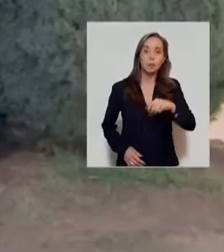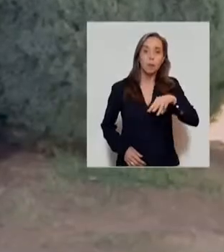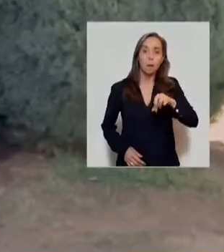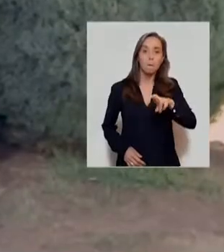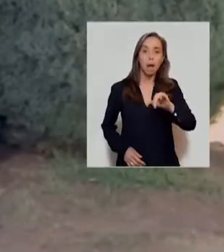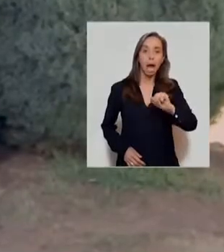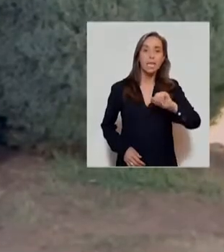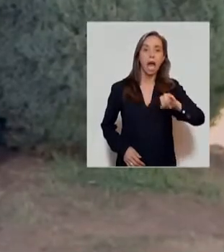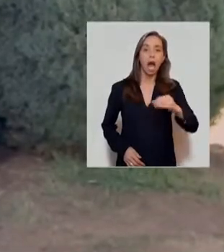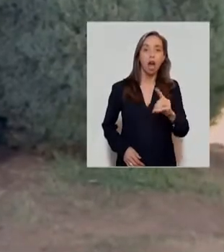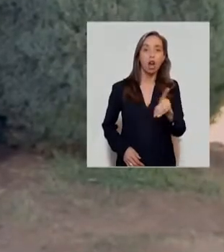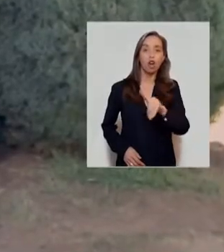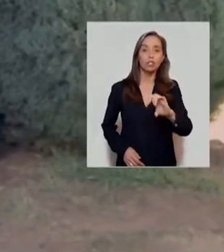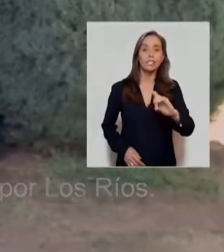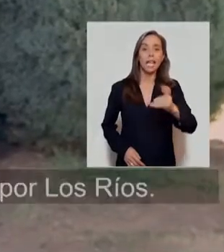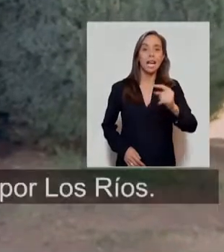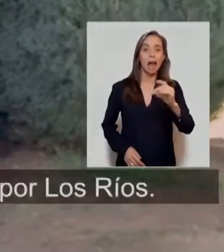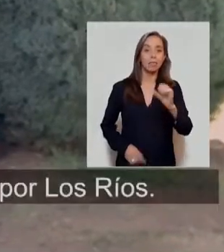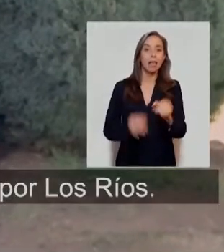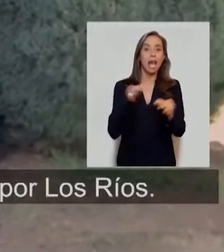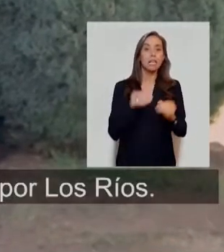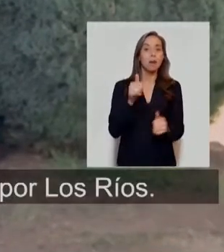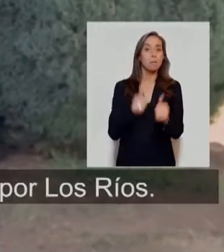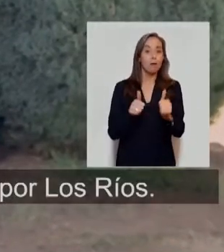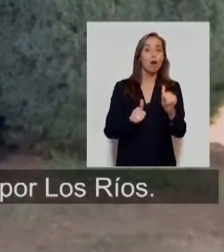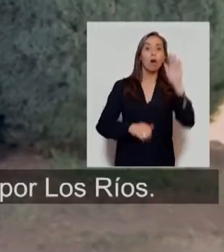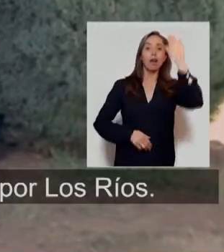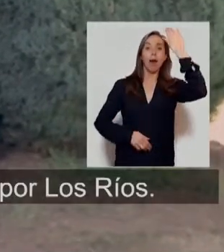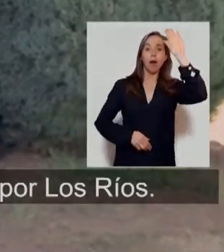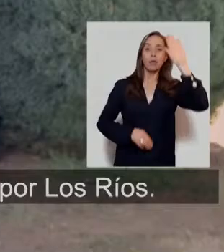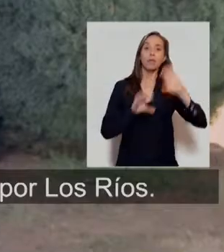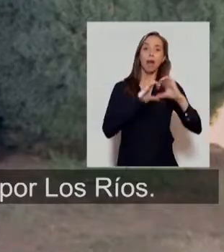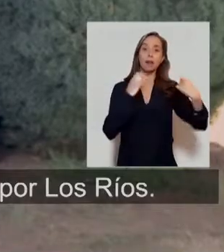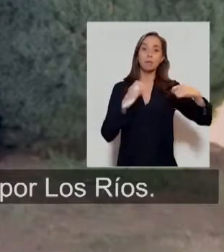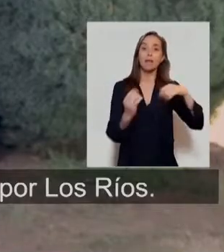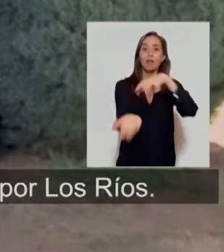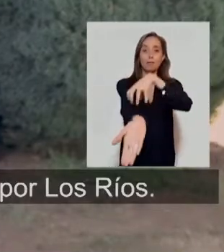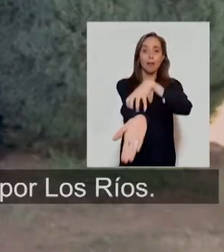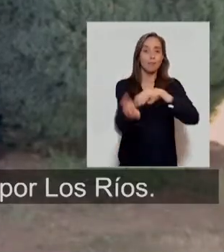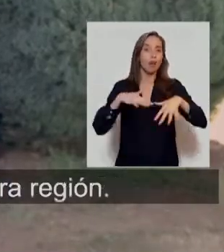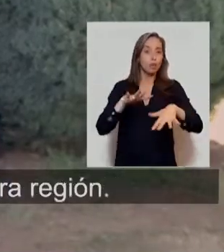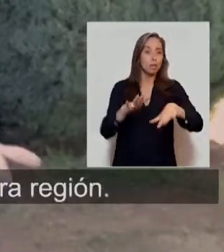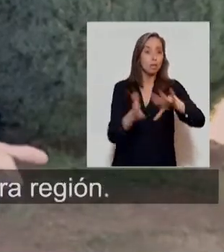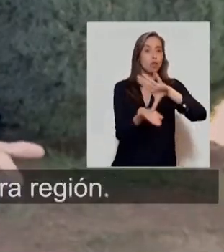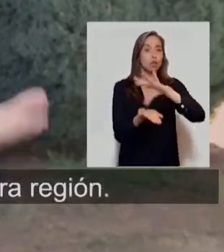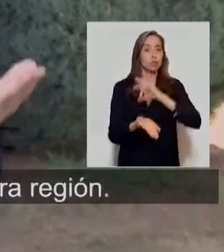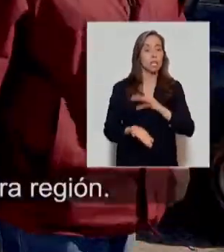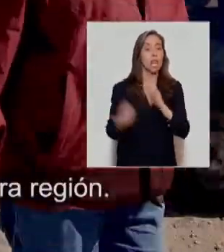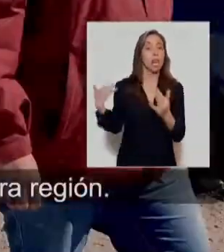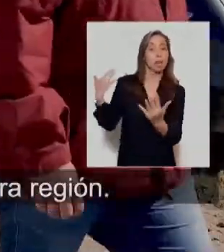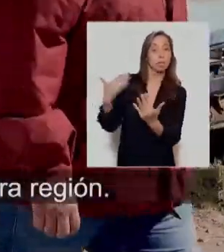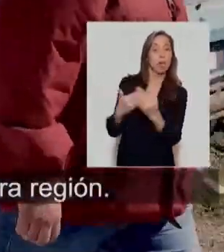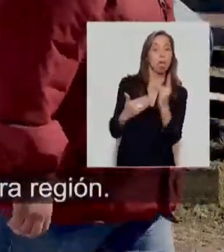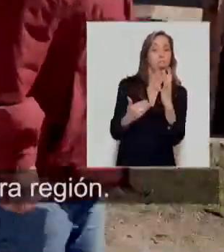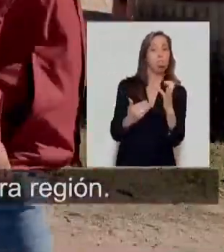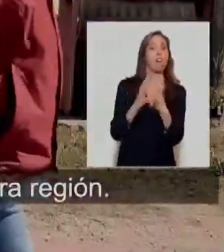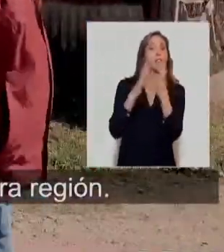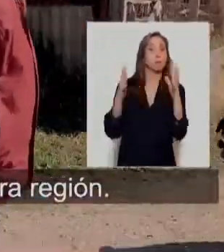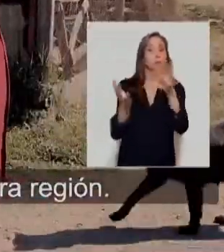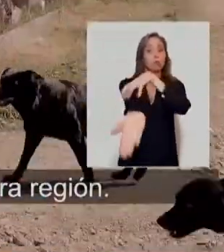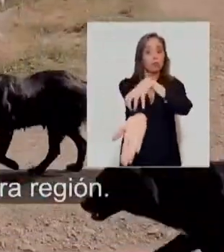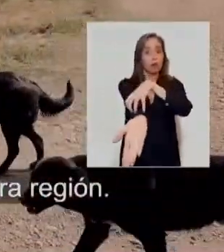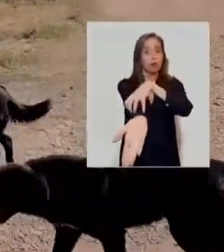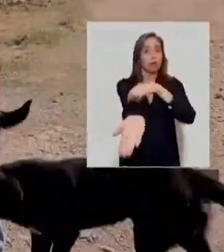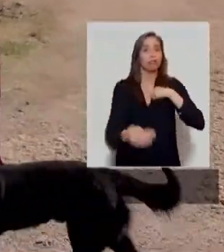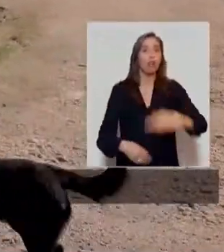soy maría josé gatica bertín ingeniera de profesión y candidata a senadora por los ríos el país tiene una deuda inmensa con